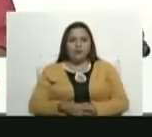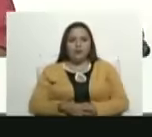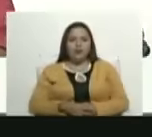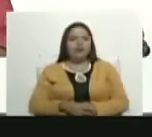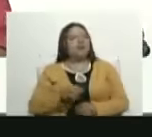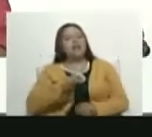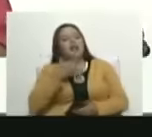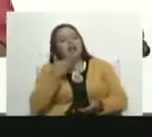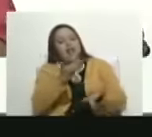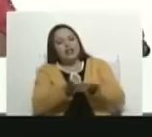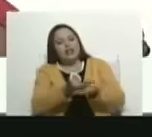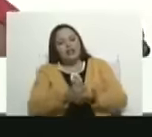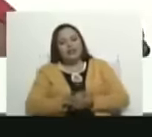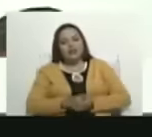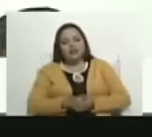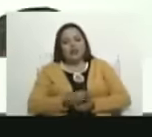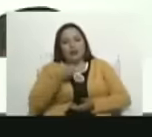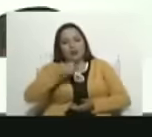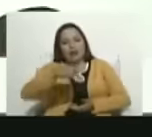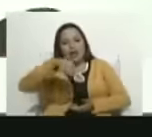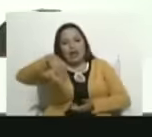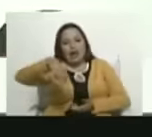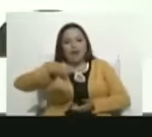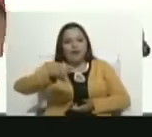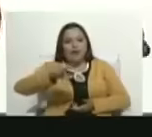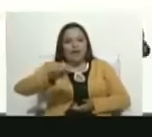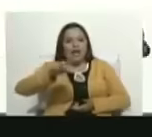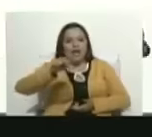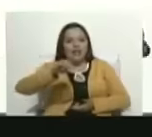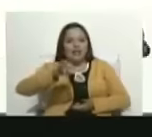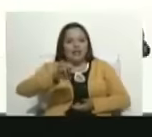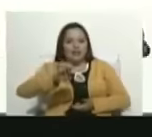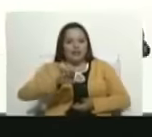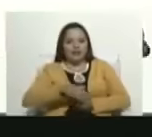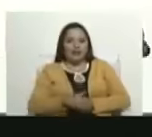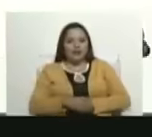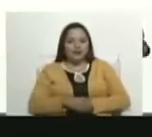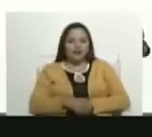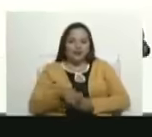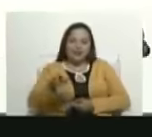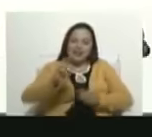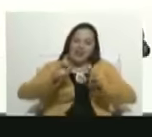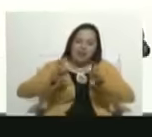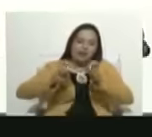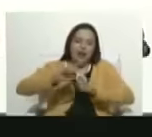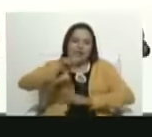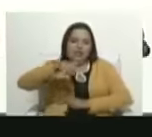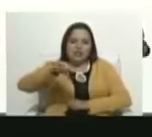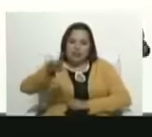Gracias, Melanie. Mira, el tema del Esequibo,